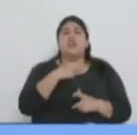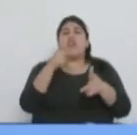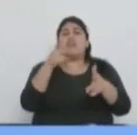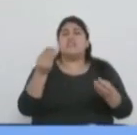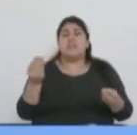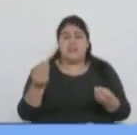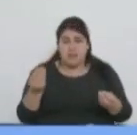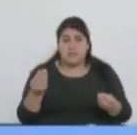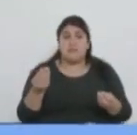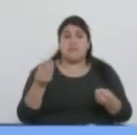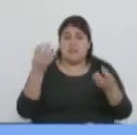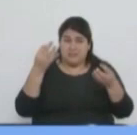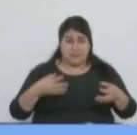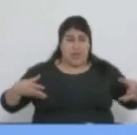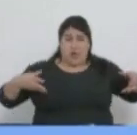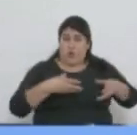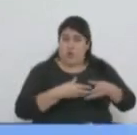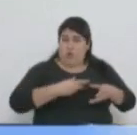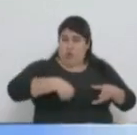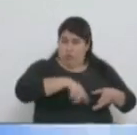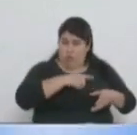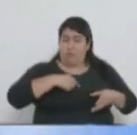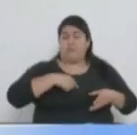en nombre del Interbloque,